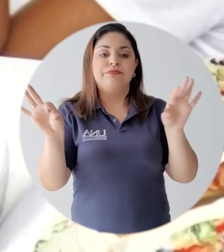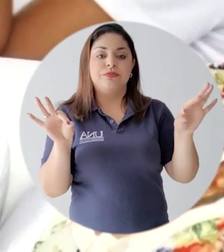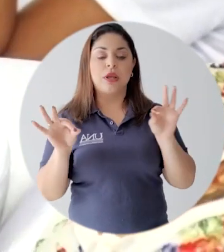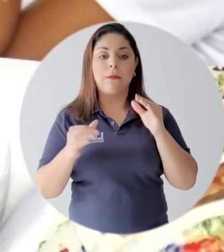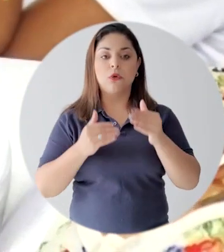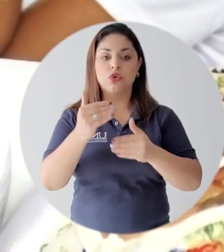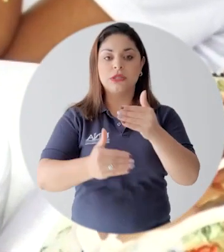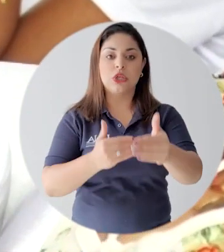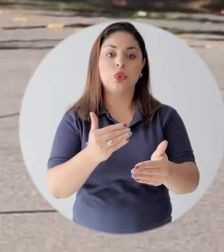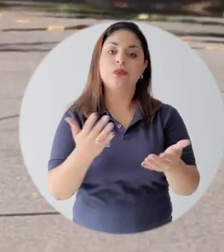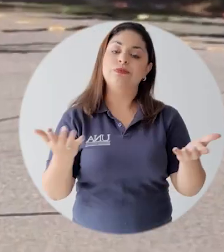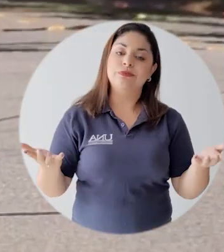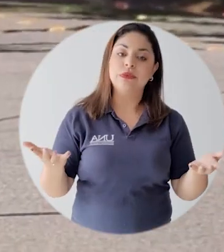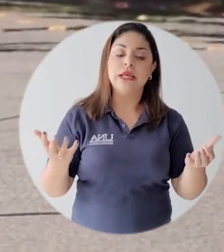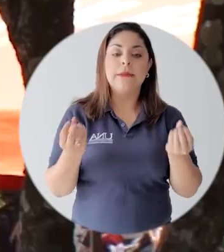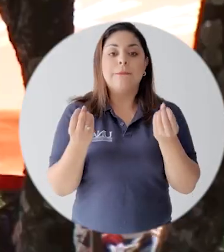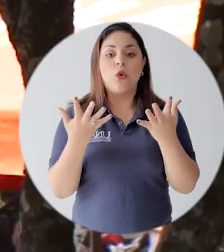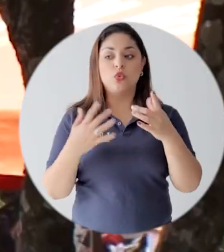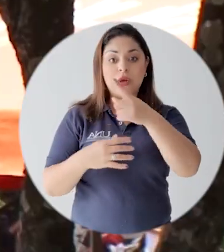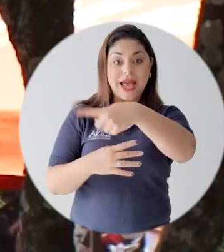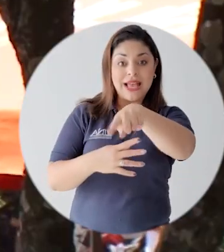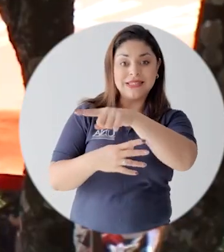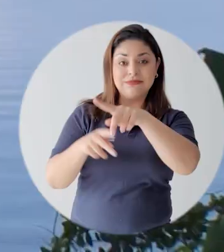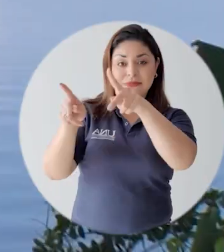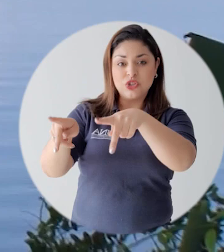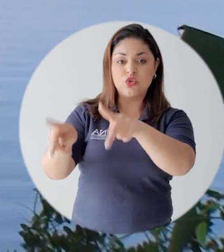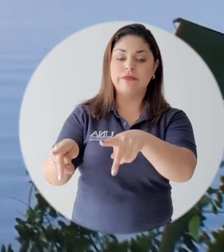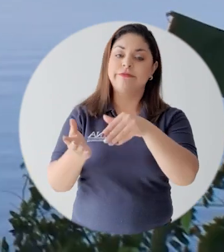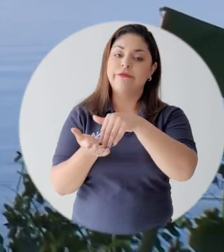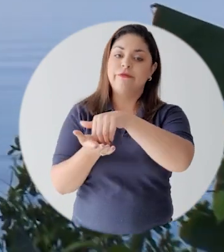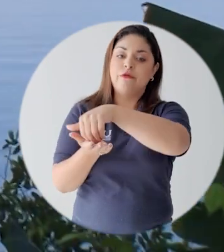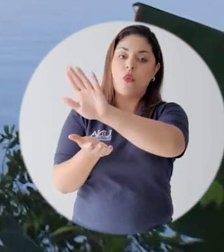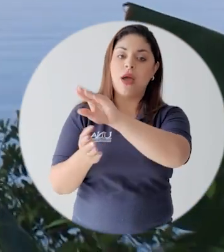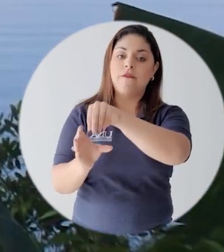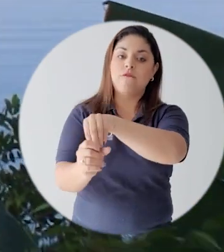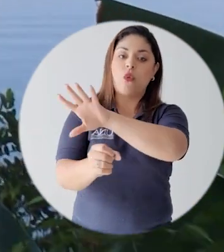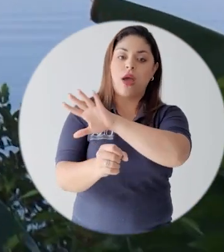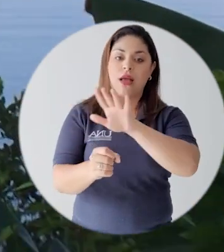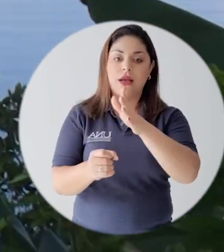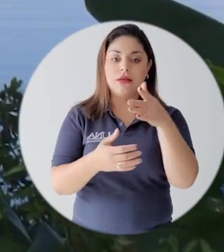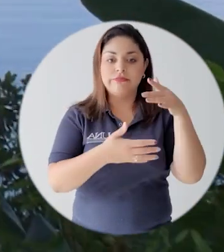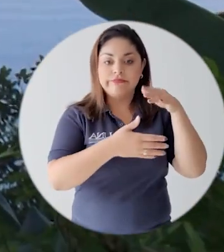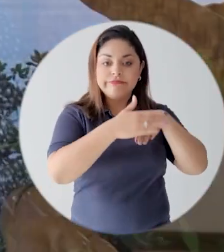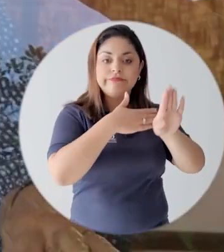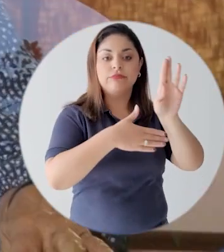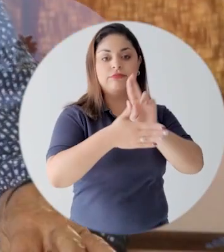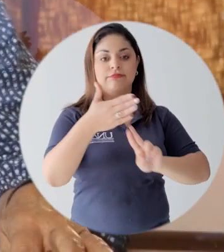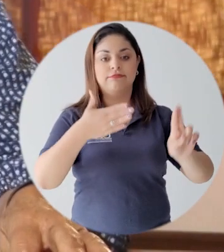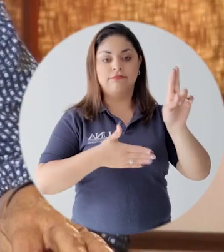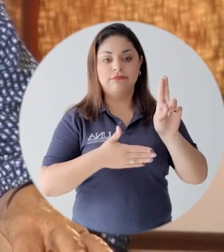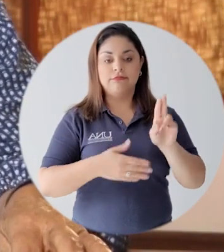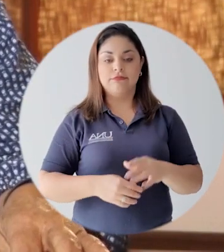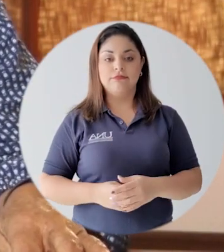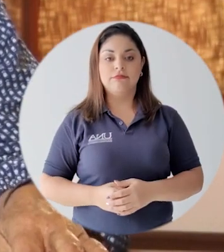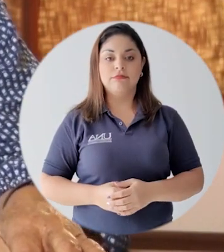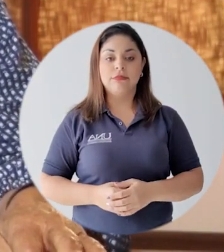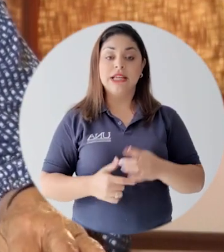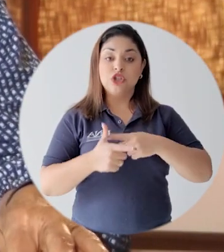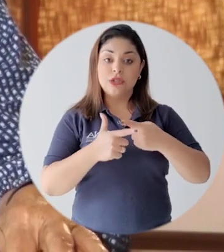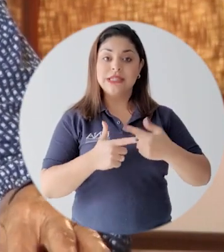bueno, y muchas de esta población quedaba fuera de los estudios